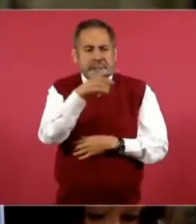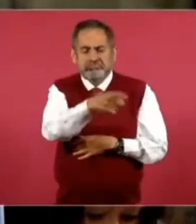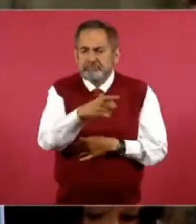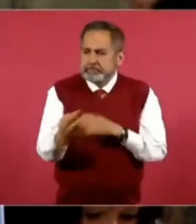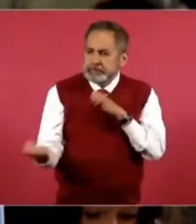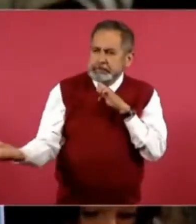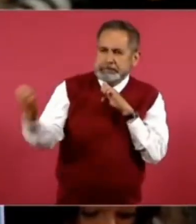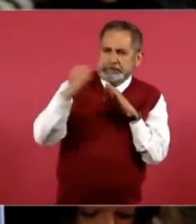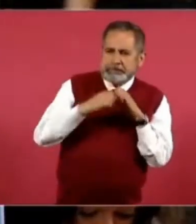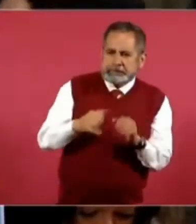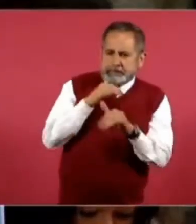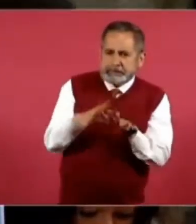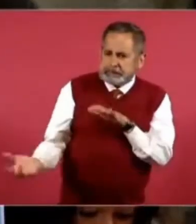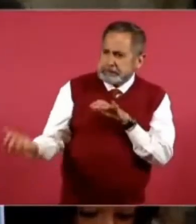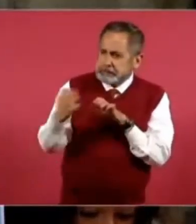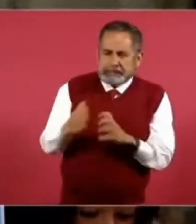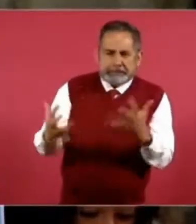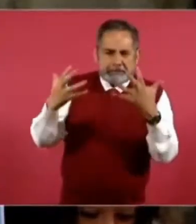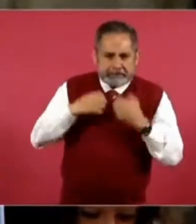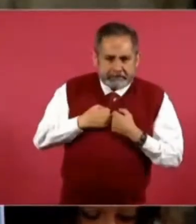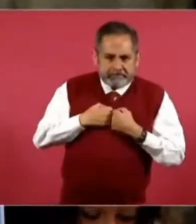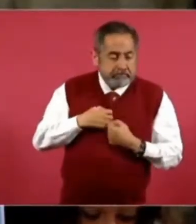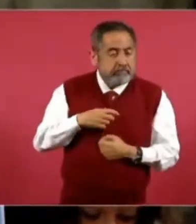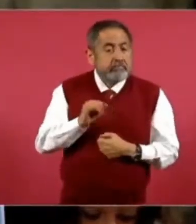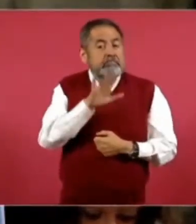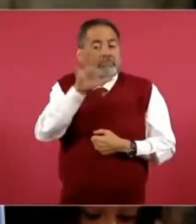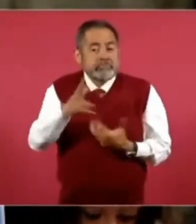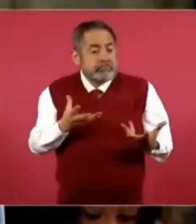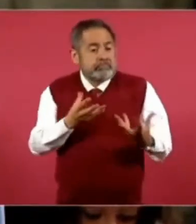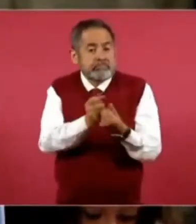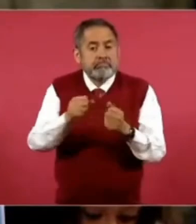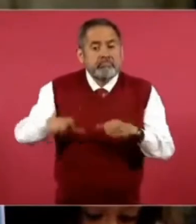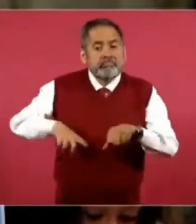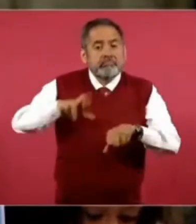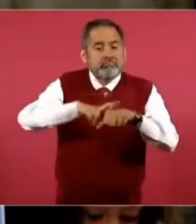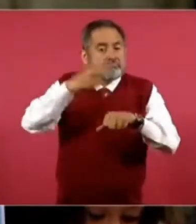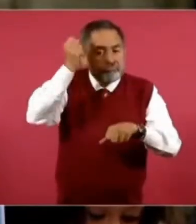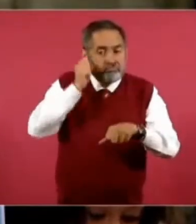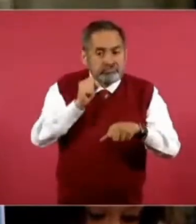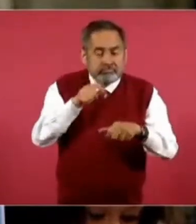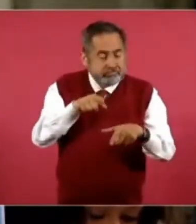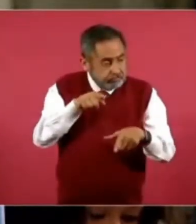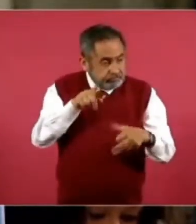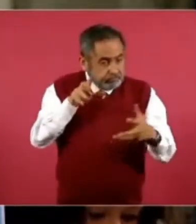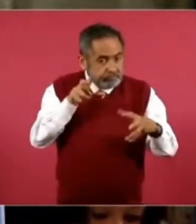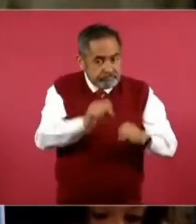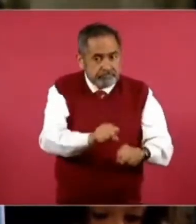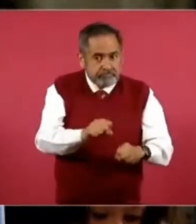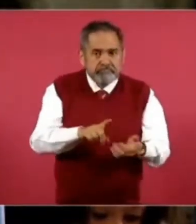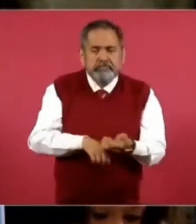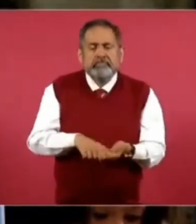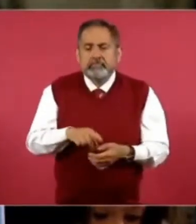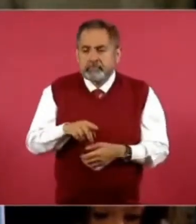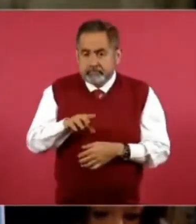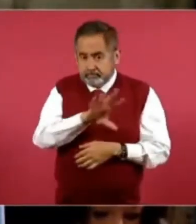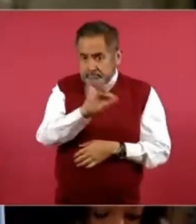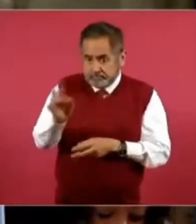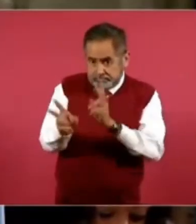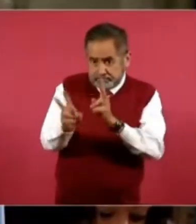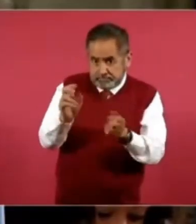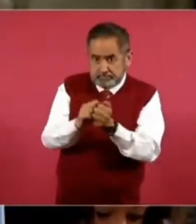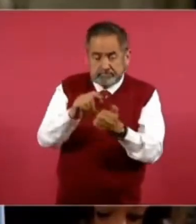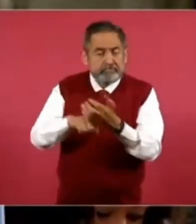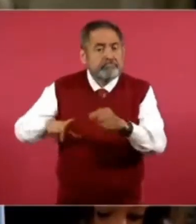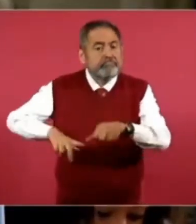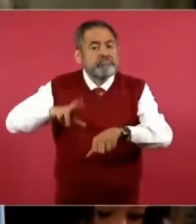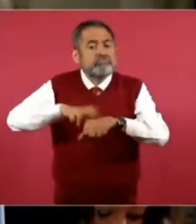emboscado y cuando se iba a reunir con el gobernador de Sinaloa, preguntarle si ya tuvo comunicación con